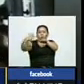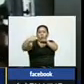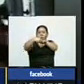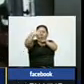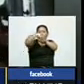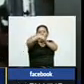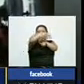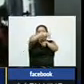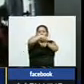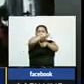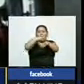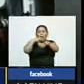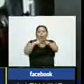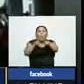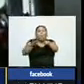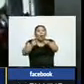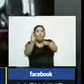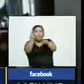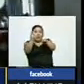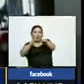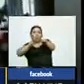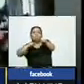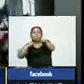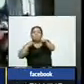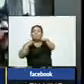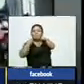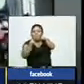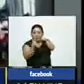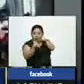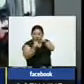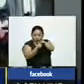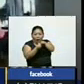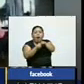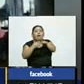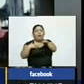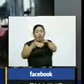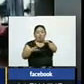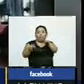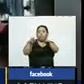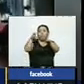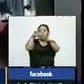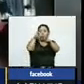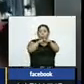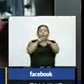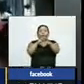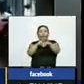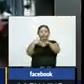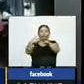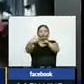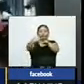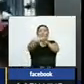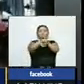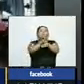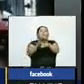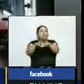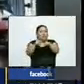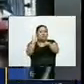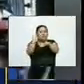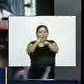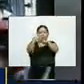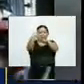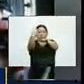pertenencias por un supuesto miembro de estructuras criminales que viajaba en a unidad. El hecho quedó